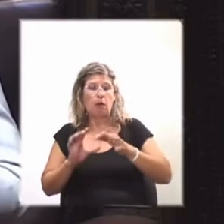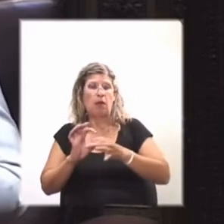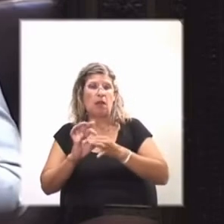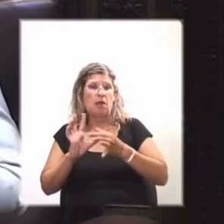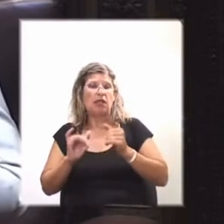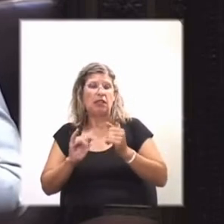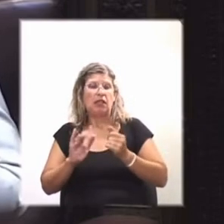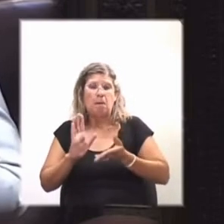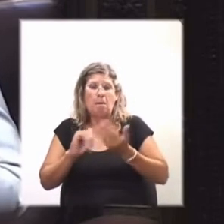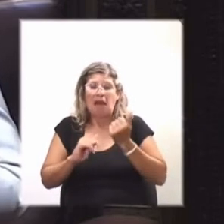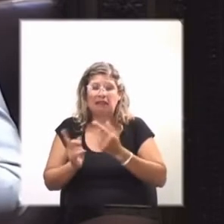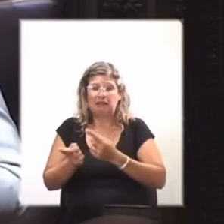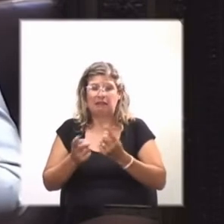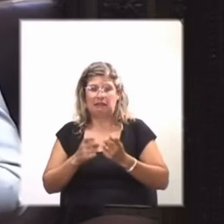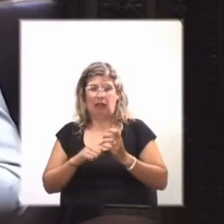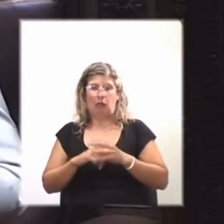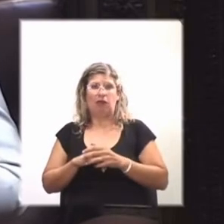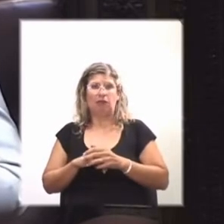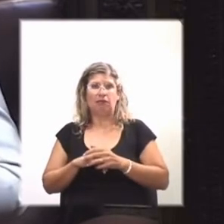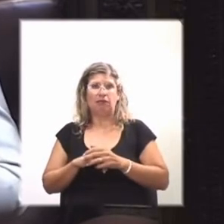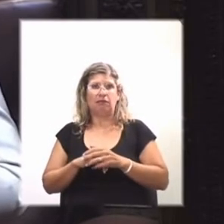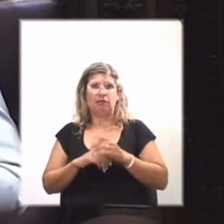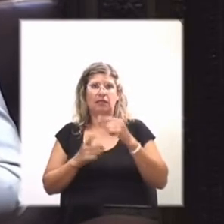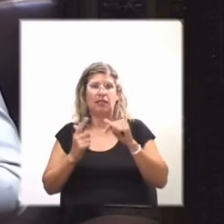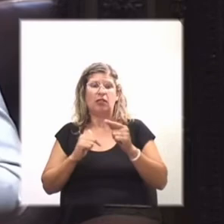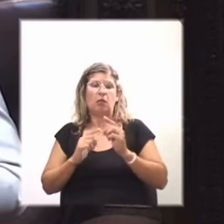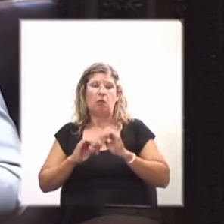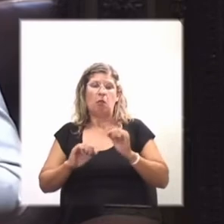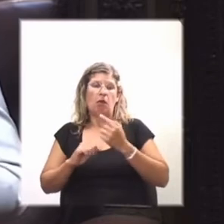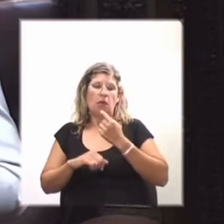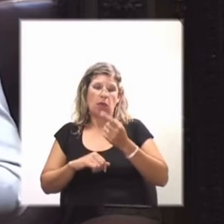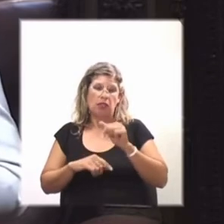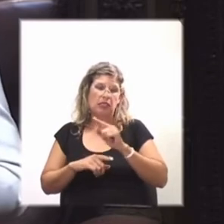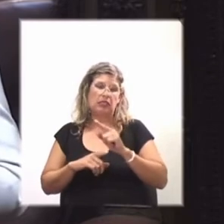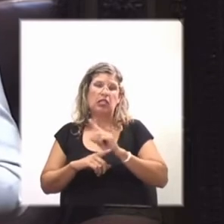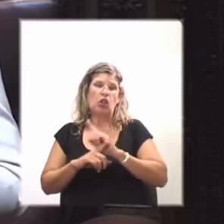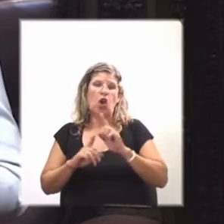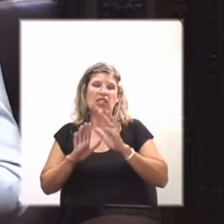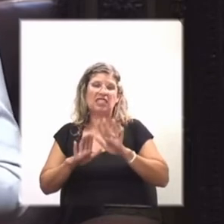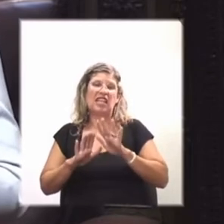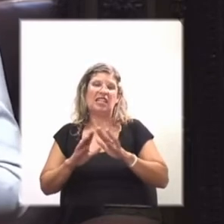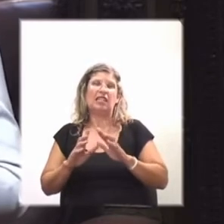lo necesitaban. Adelantémonos a decir que no fue así, por suerte,